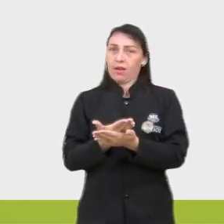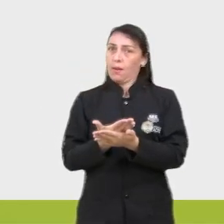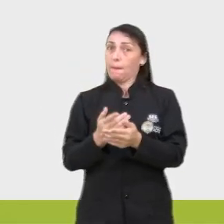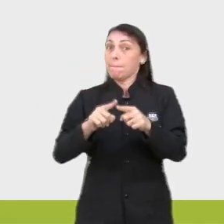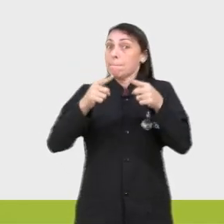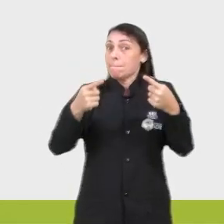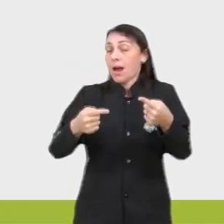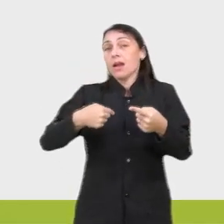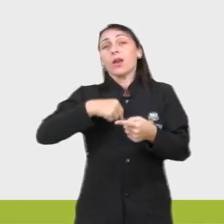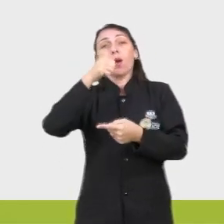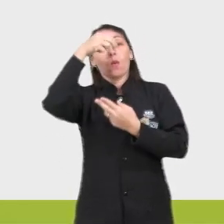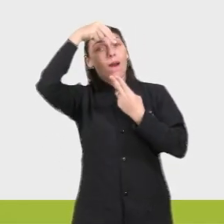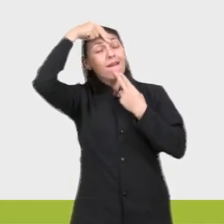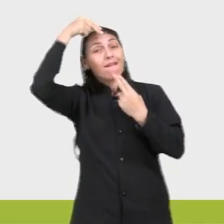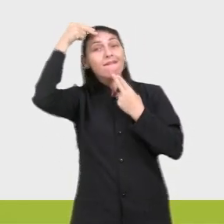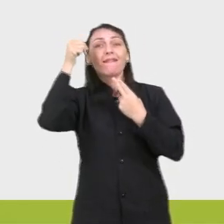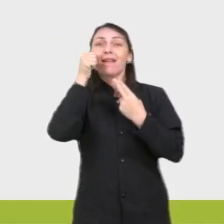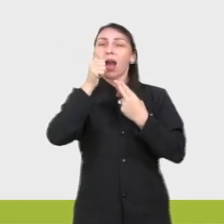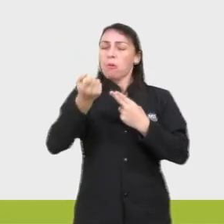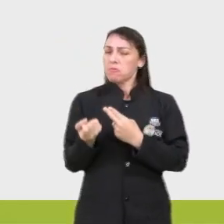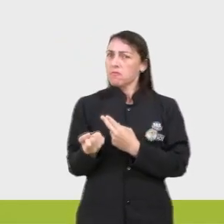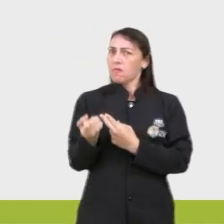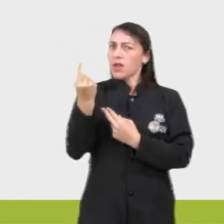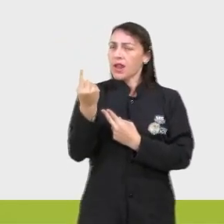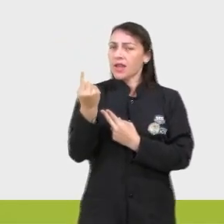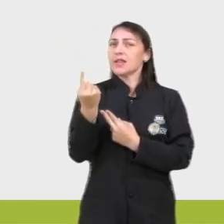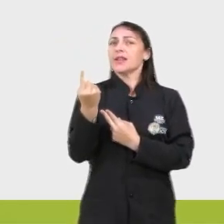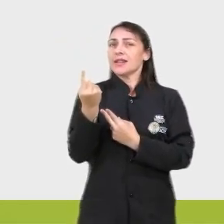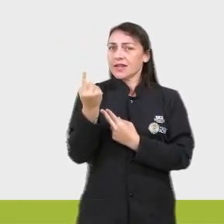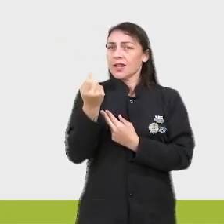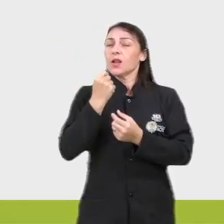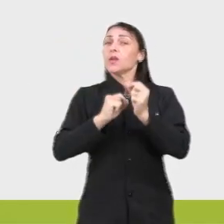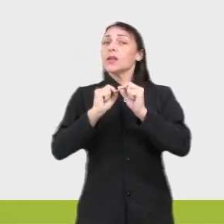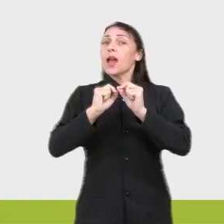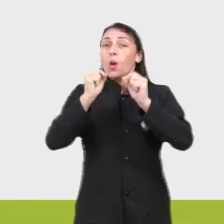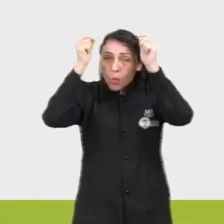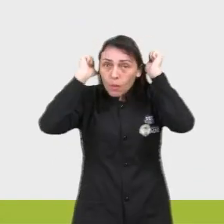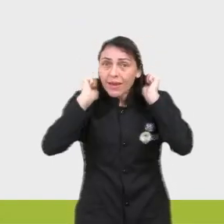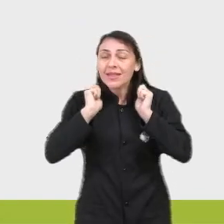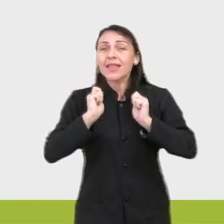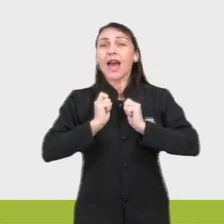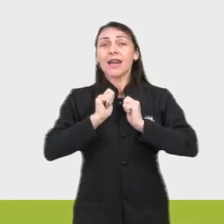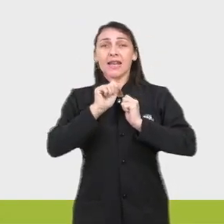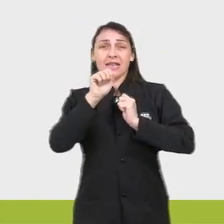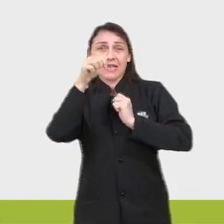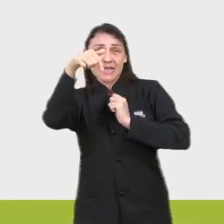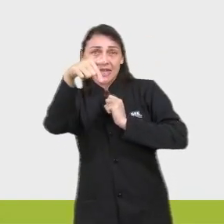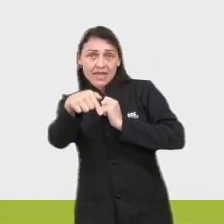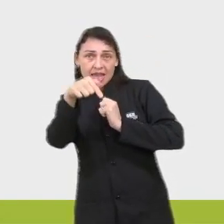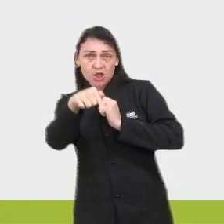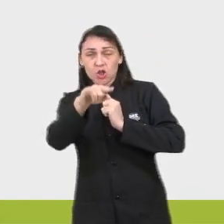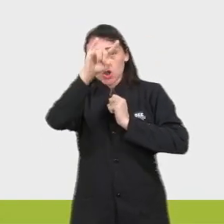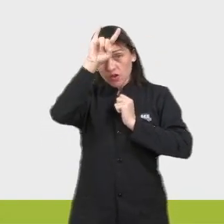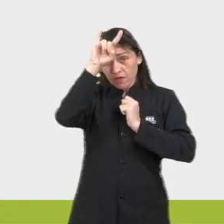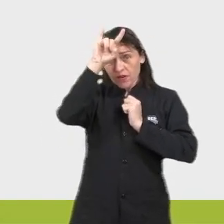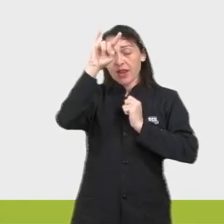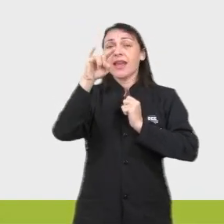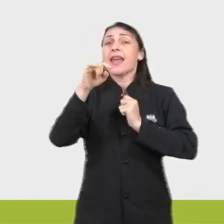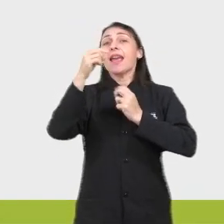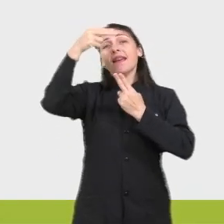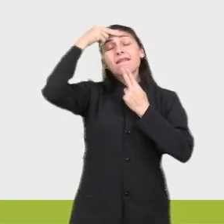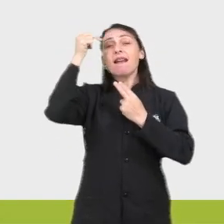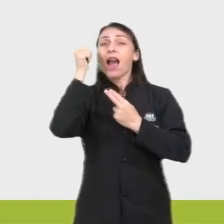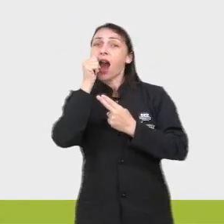Pero soy una cabra muy extraña, que lleva una medalla y 7 cuernos. Cabra, en vez de